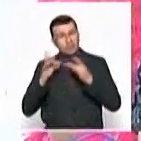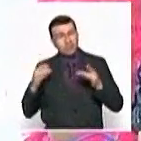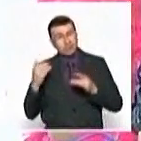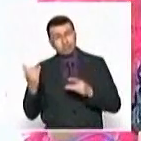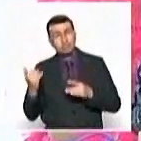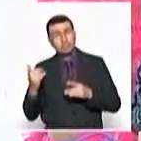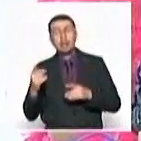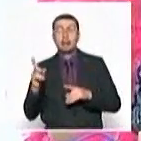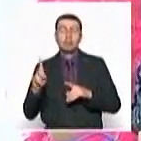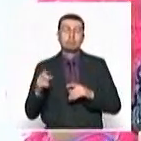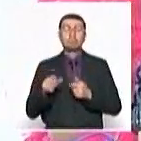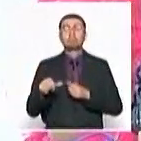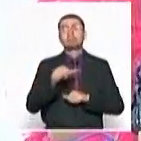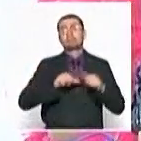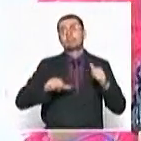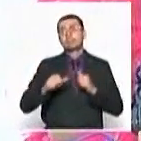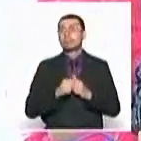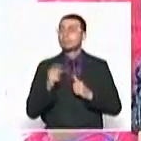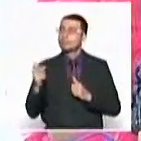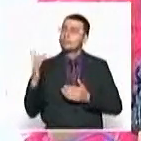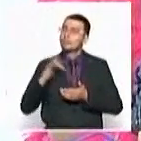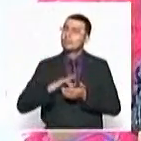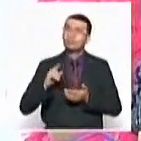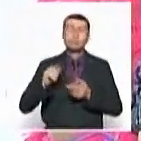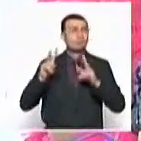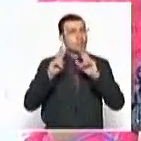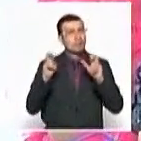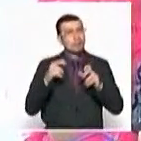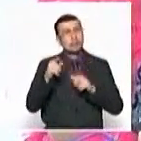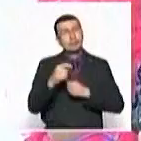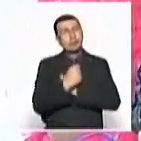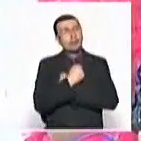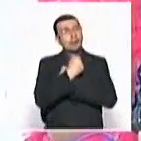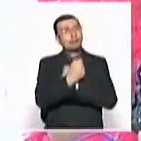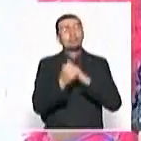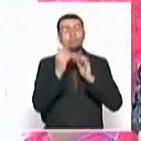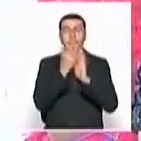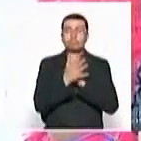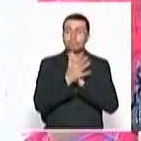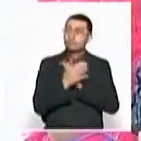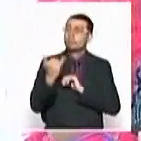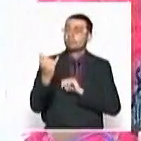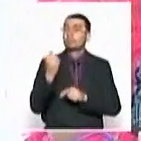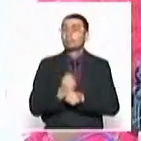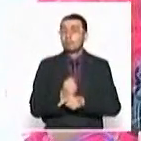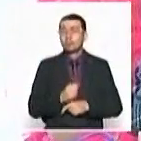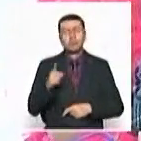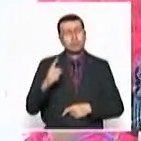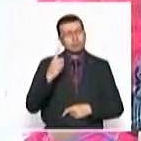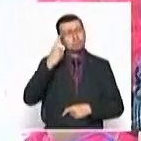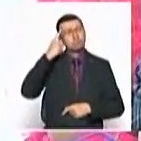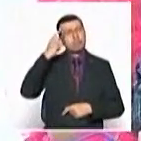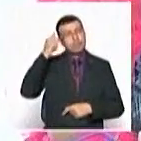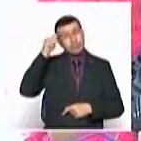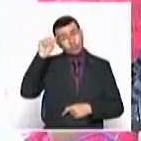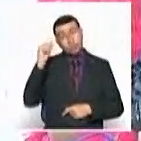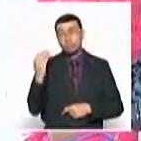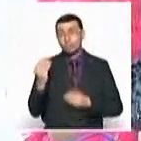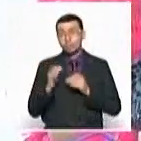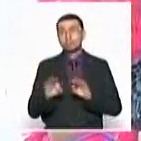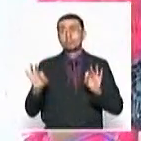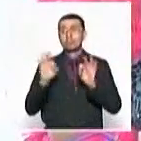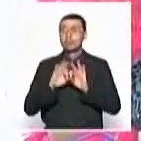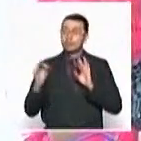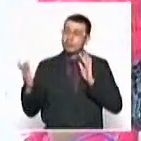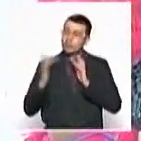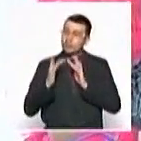poder transmitirles a ustedes ese mensaje de amor y ese mensaje pues de recuerdos tan importantes que nos traen estos